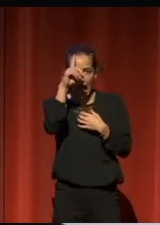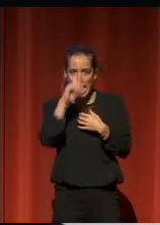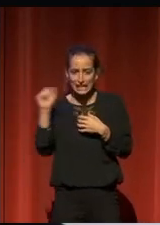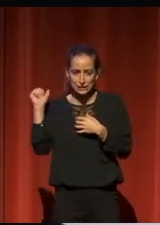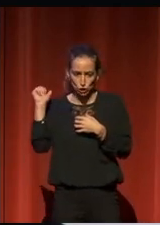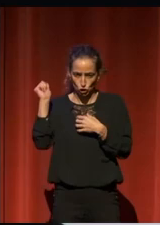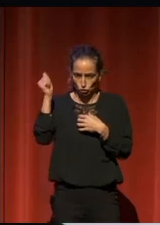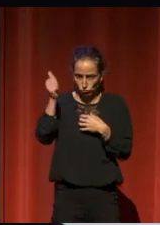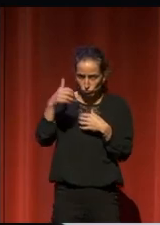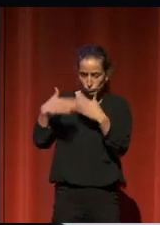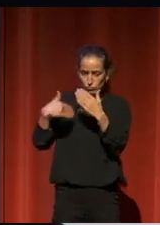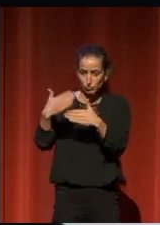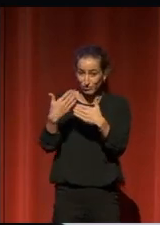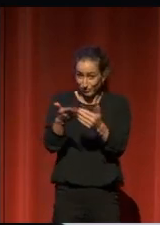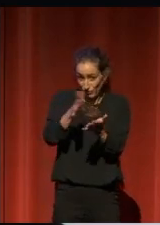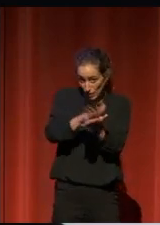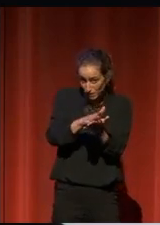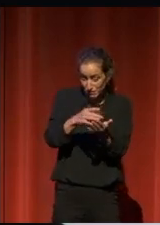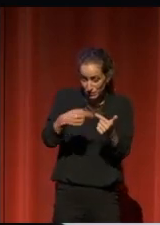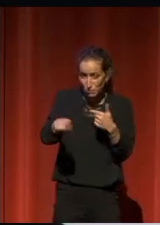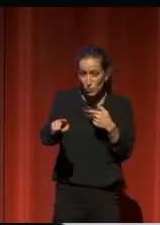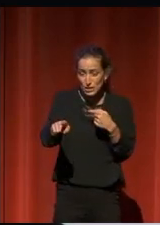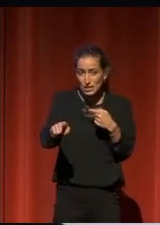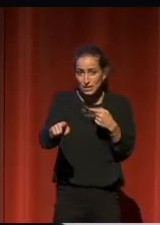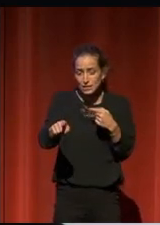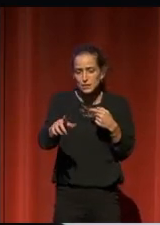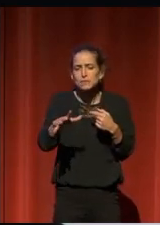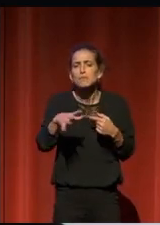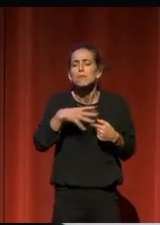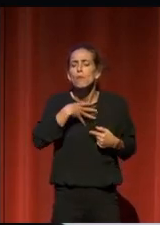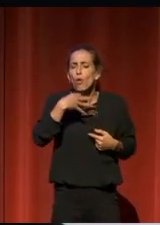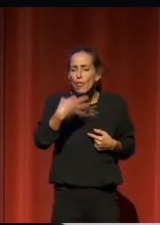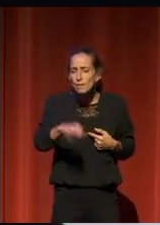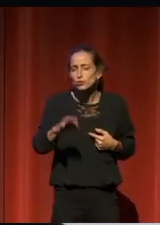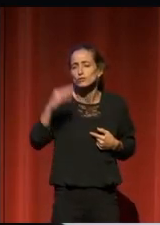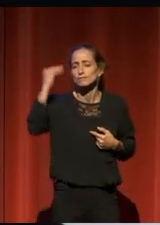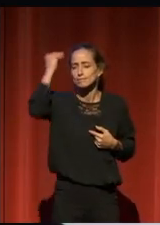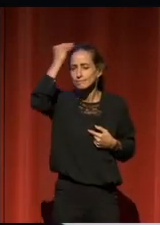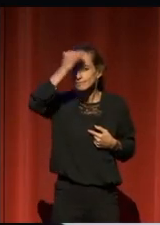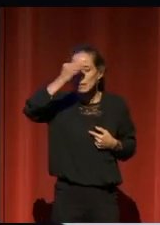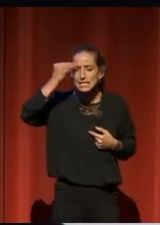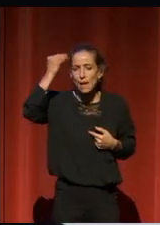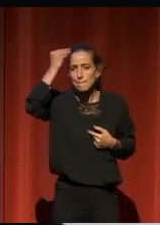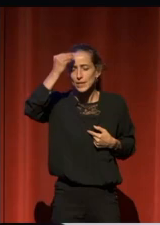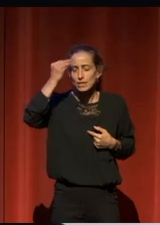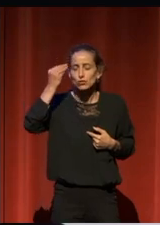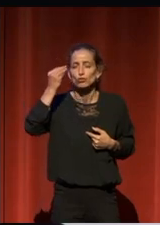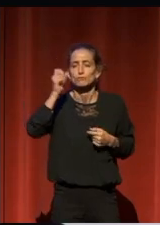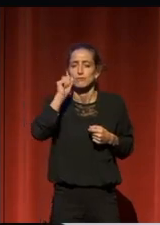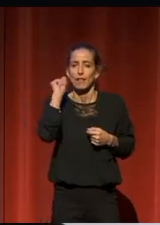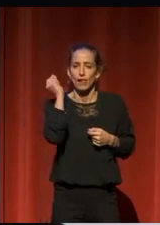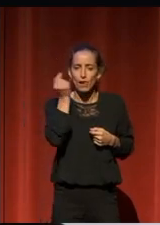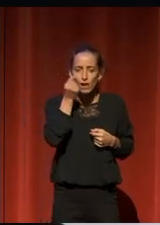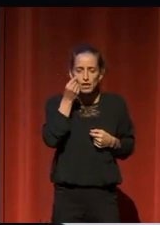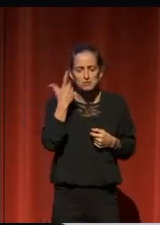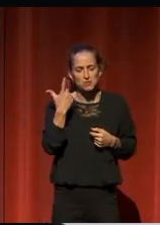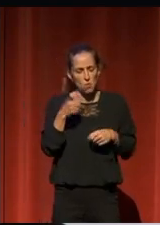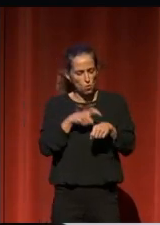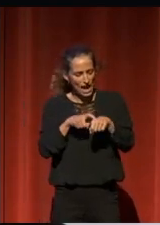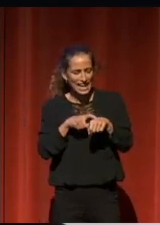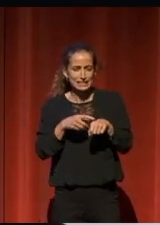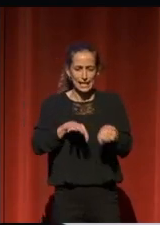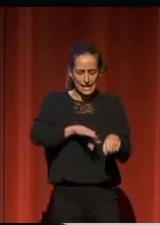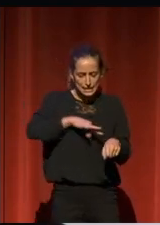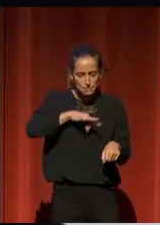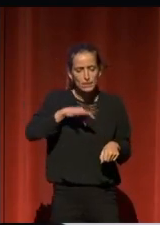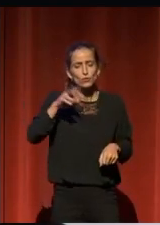su fallecimiento, es posible desbrozar un pensamiento, alumbrar un carácter, un espíritu,